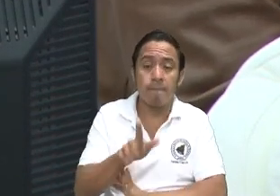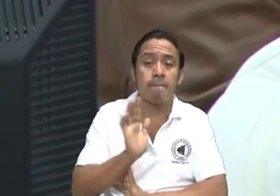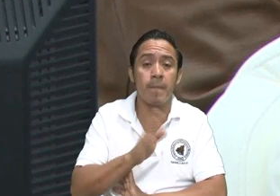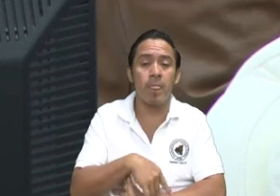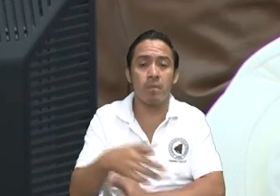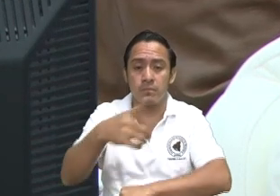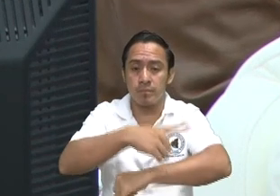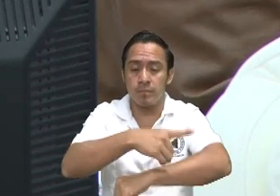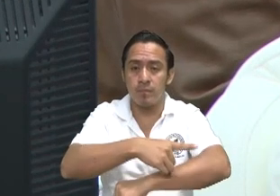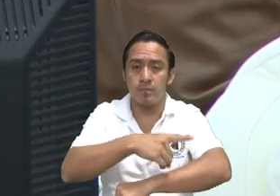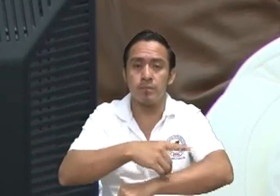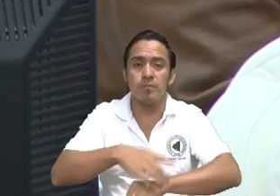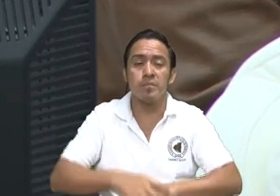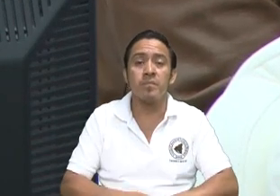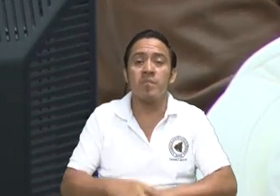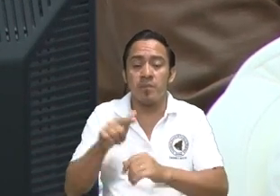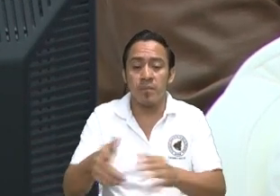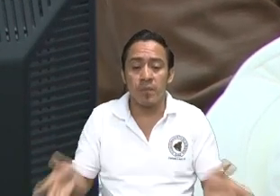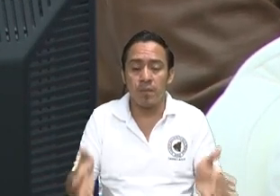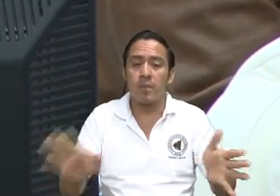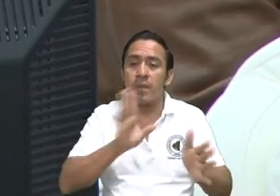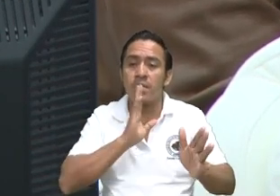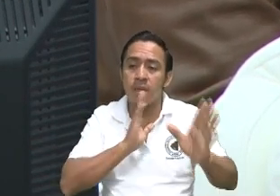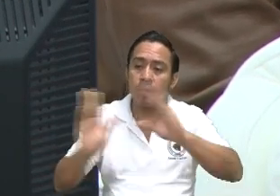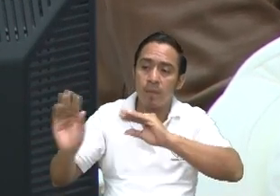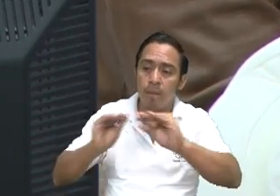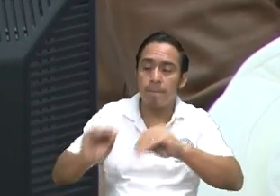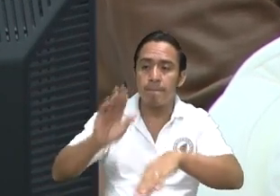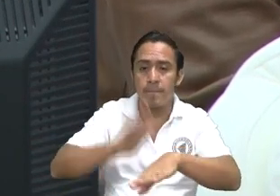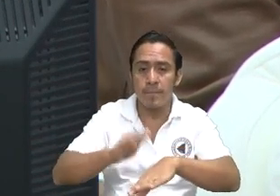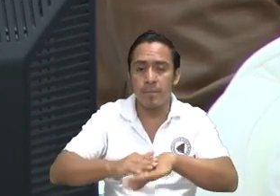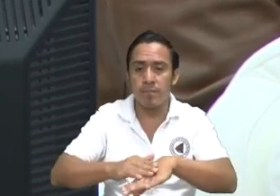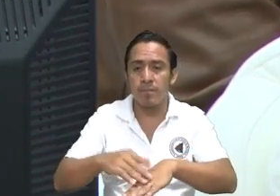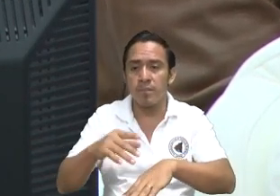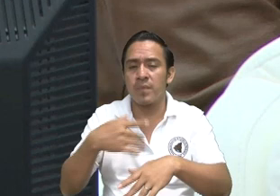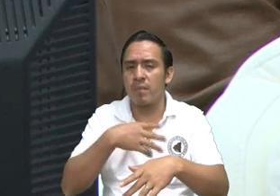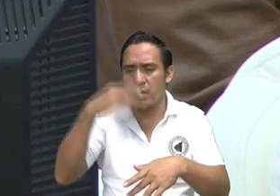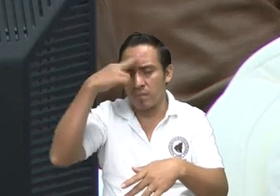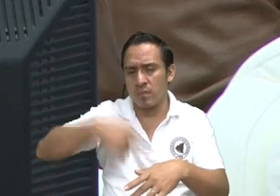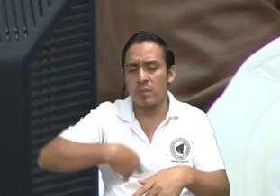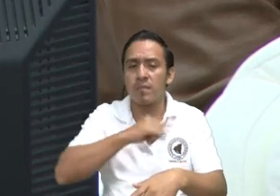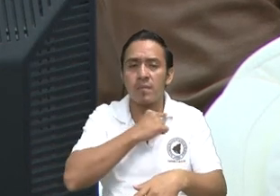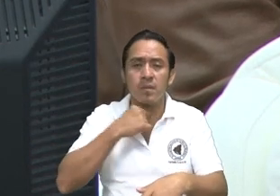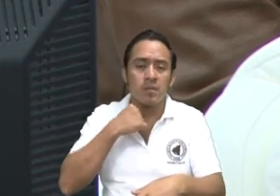el comandante Daniel promovió el diálogo a solicitud de la Conferencia Episcopal.